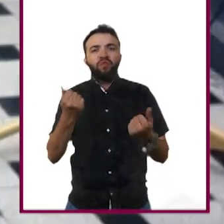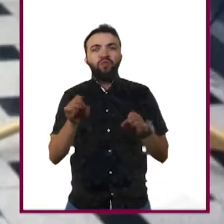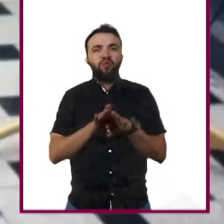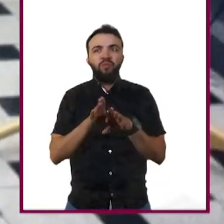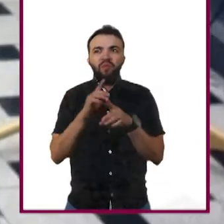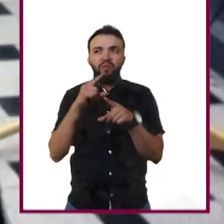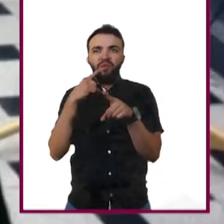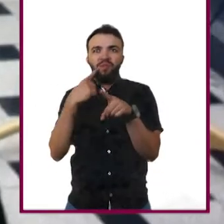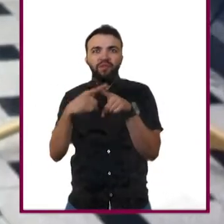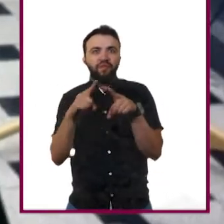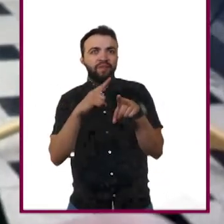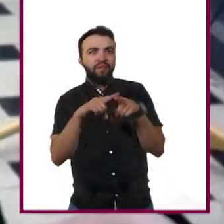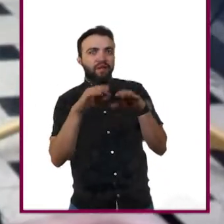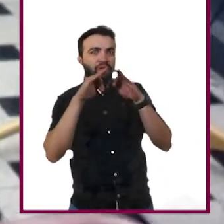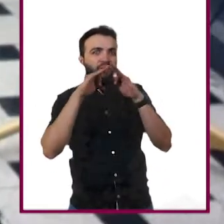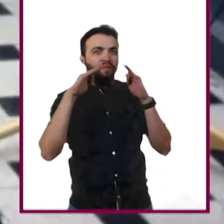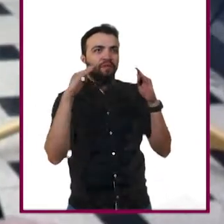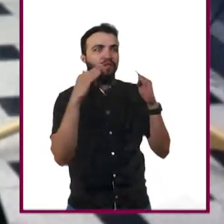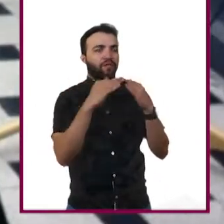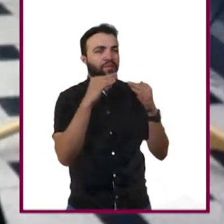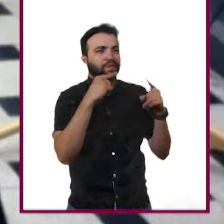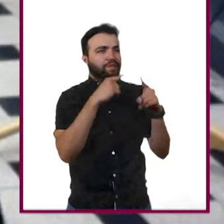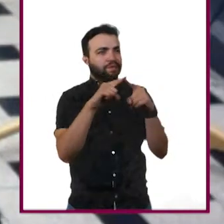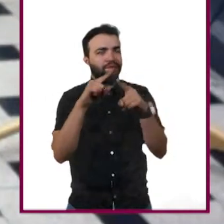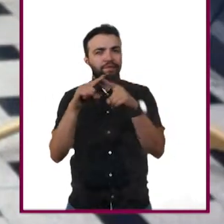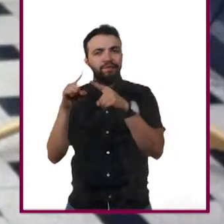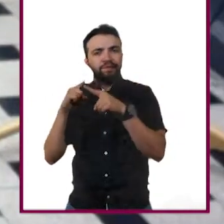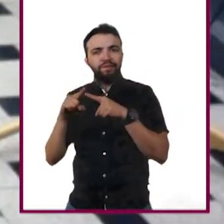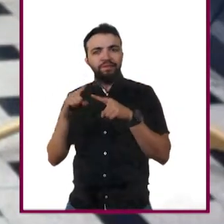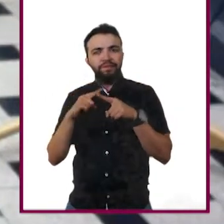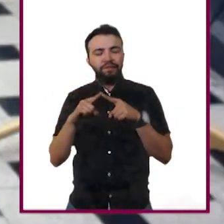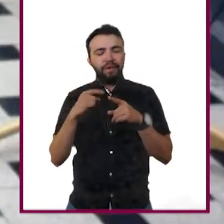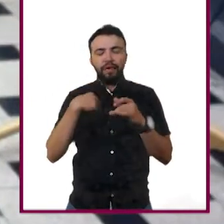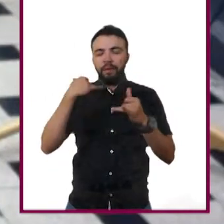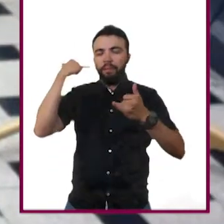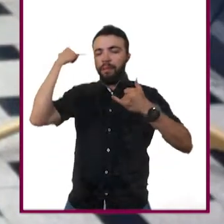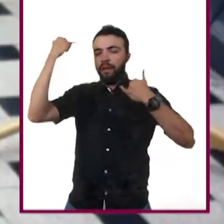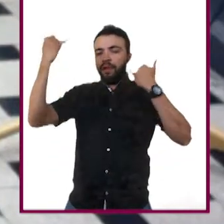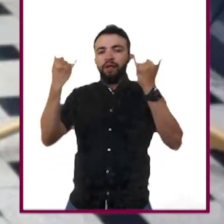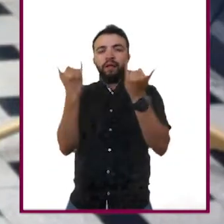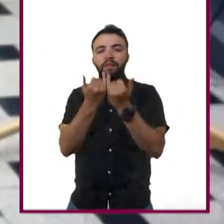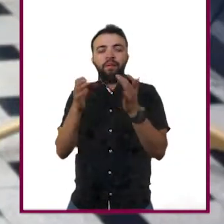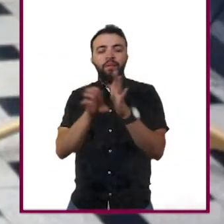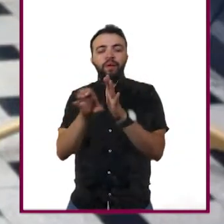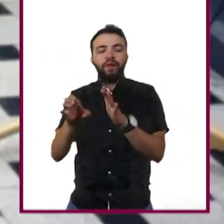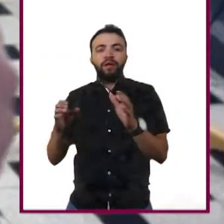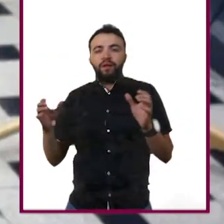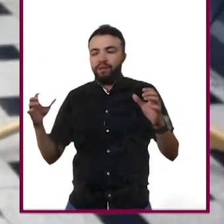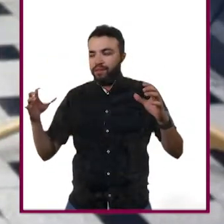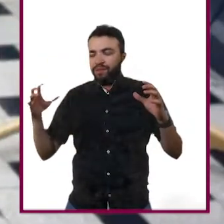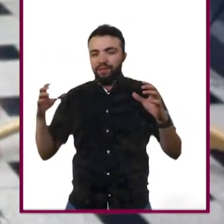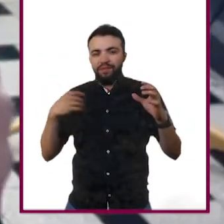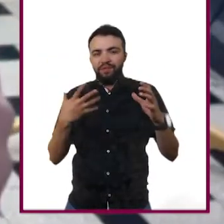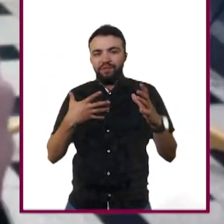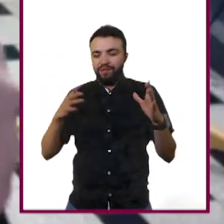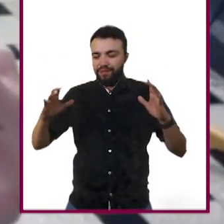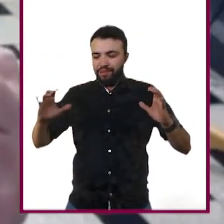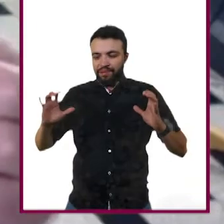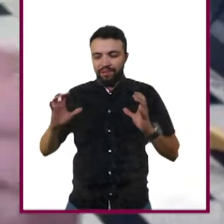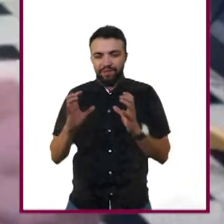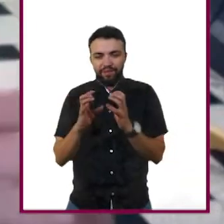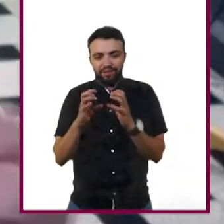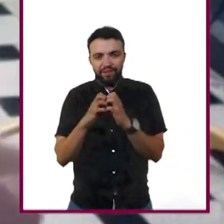maneras. Me imagino como si tuvieras un acordeón dobladito y lo fuera desdoblando y cada vez le